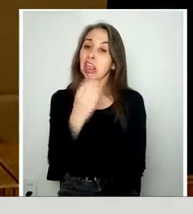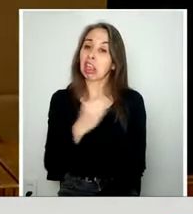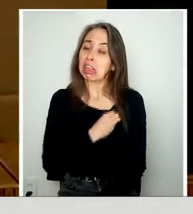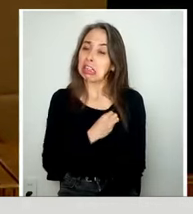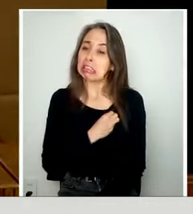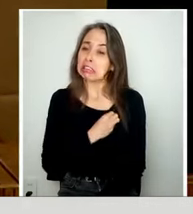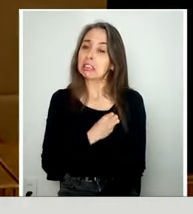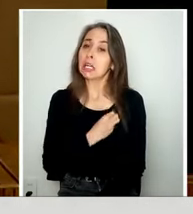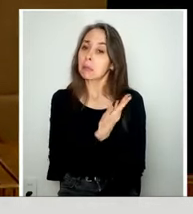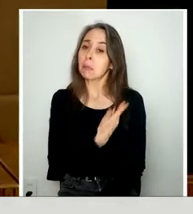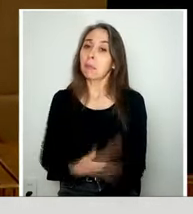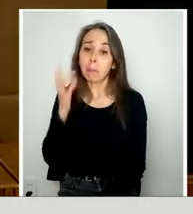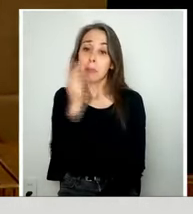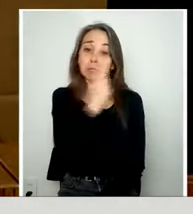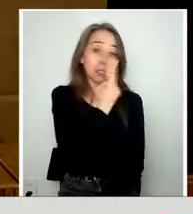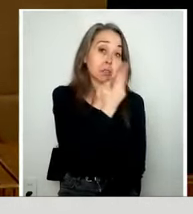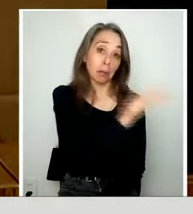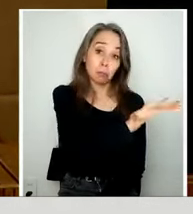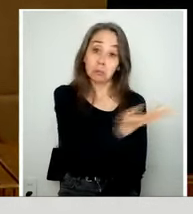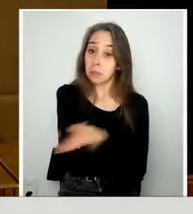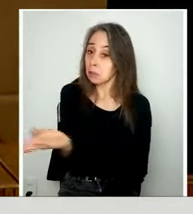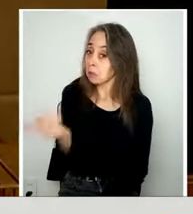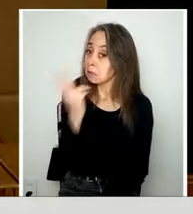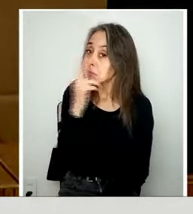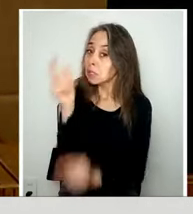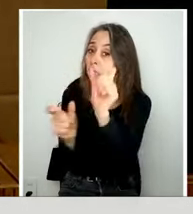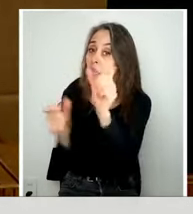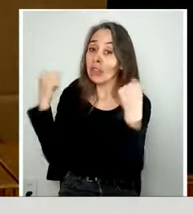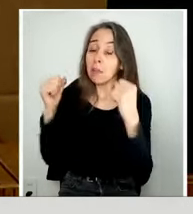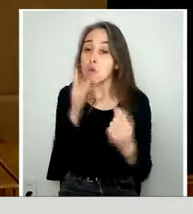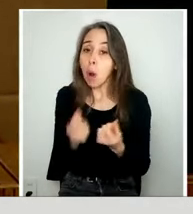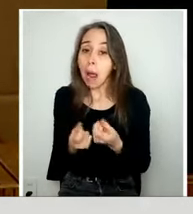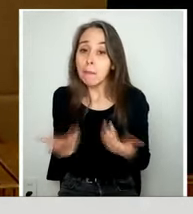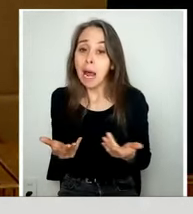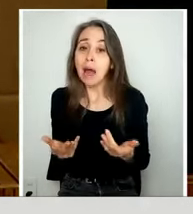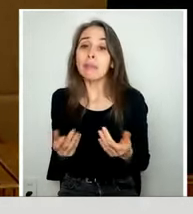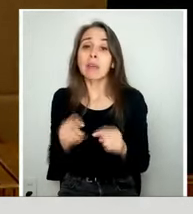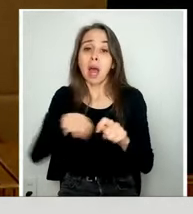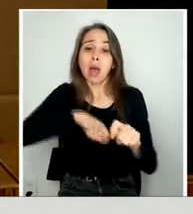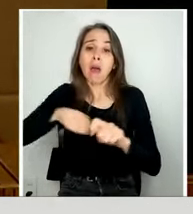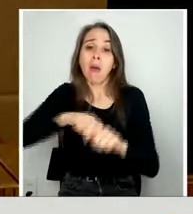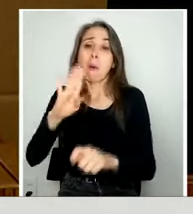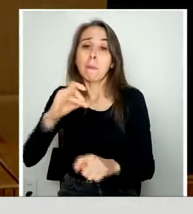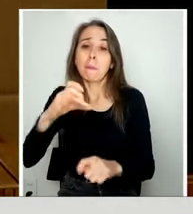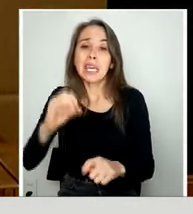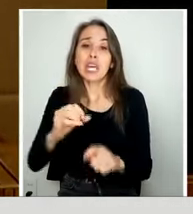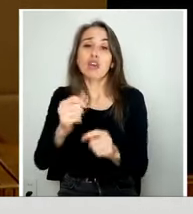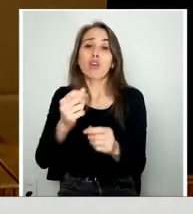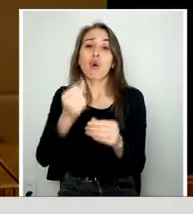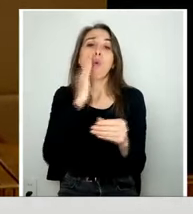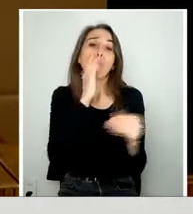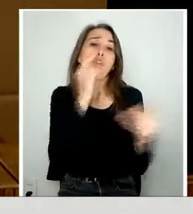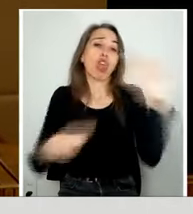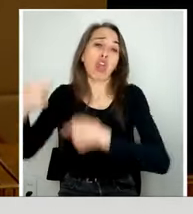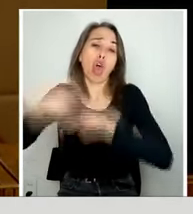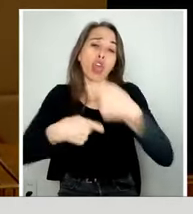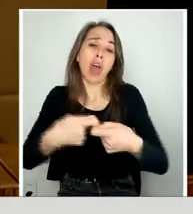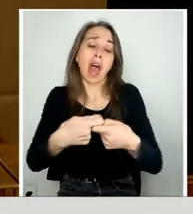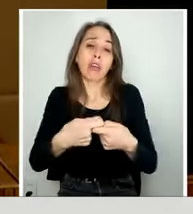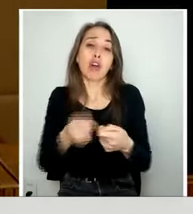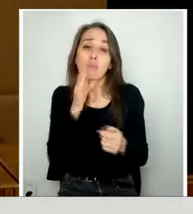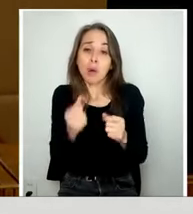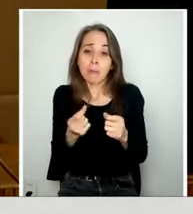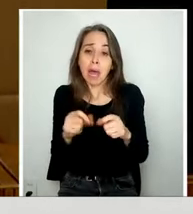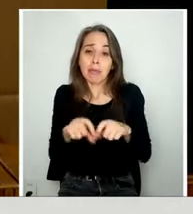algunos deportistas deben hacer bingos o beneficios para reunir recursos para pagarse los pasajes Y